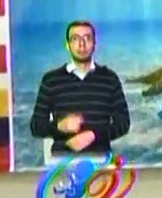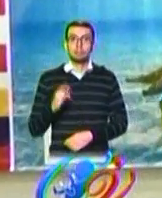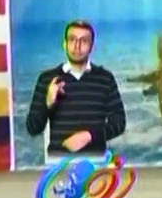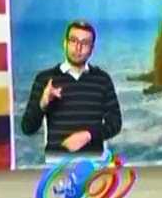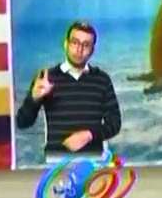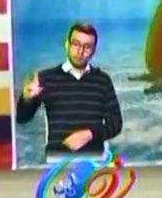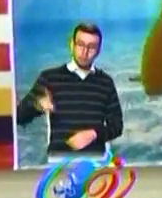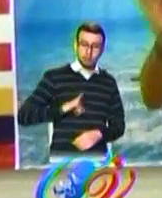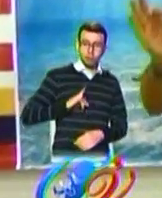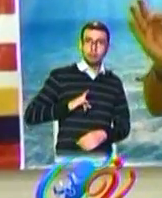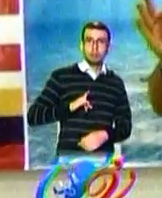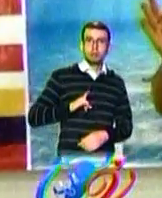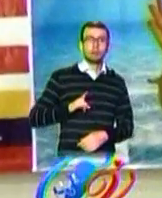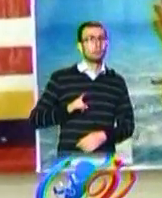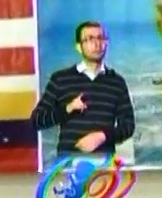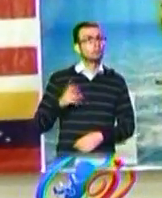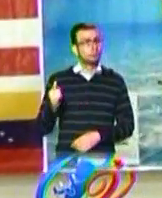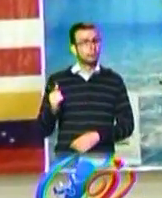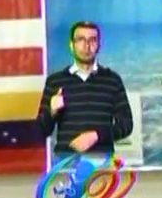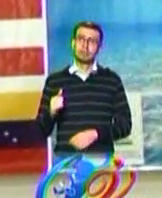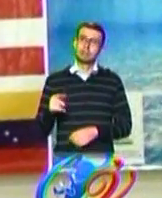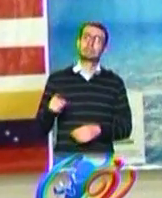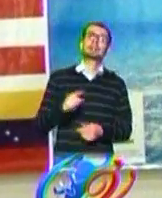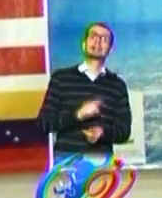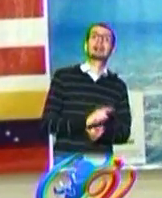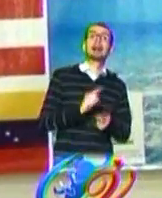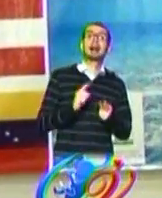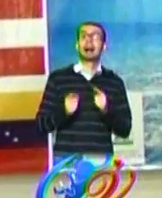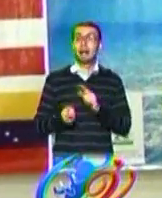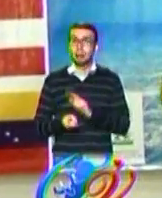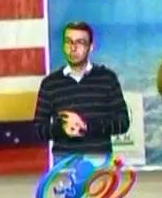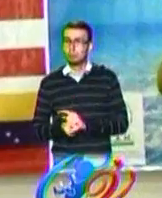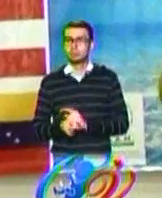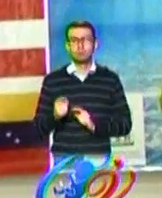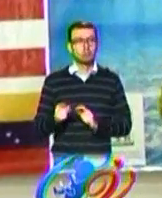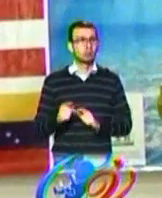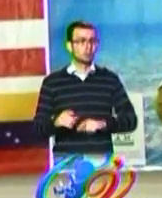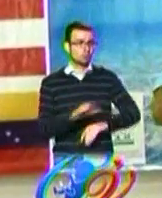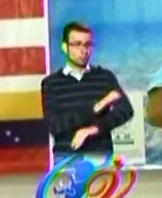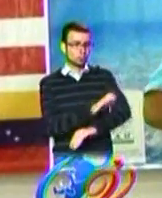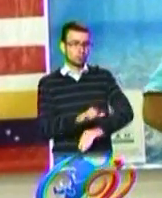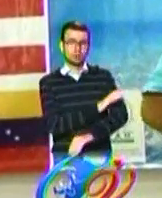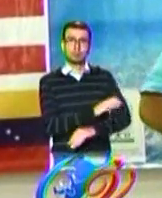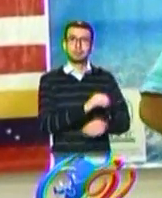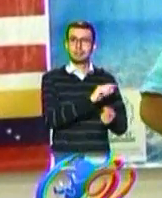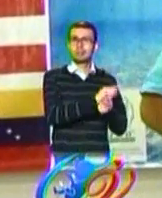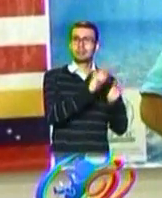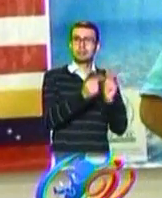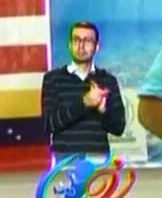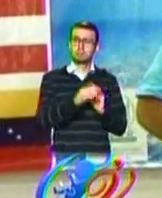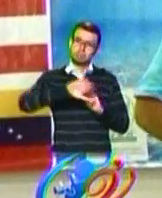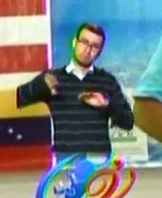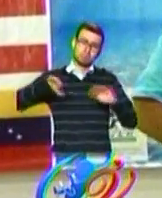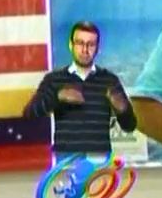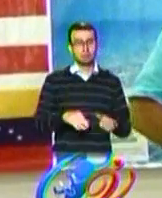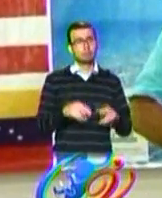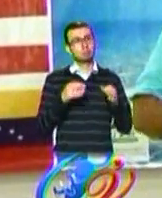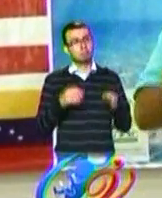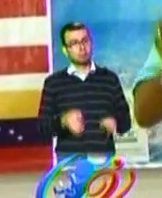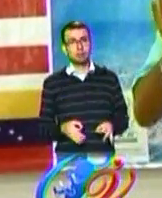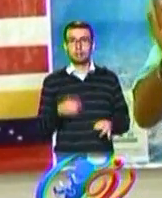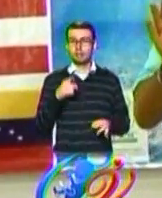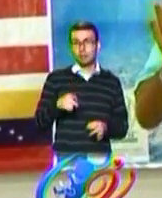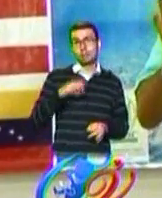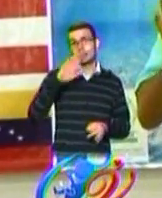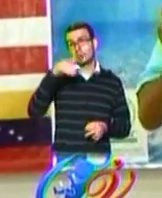barrio. Cambió el sitio de oficina, cambió la ubicación de esto y le hicimos ecografías transvaginales